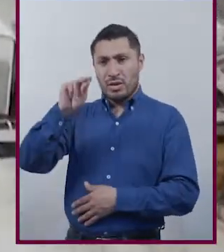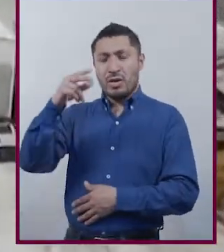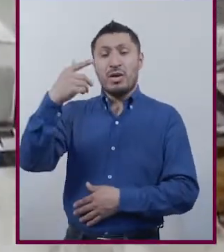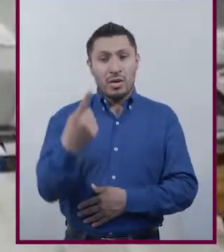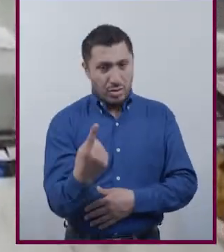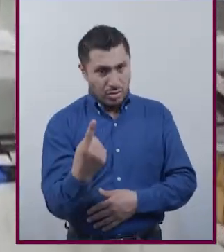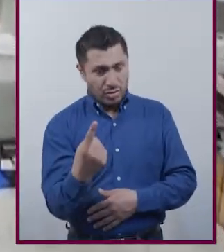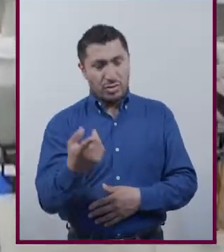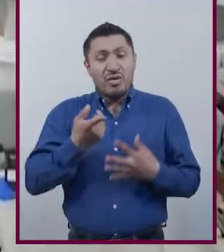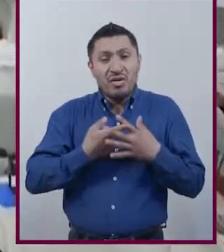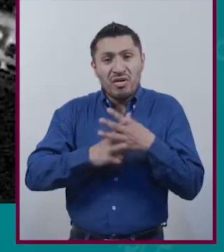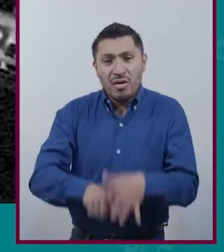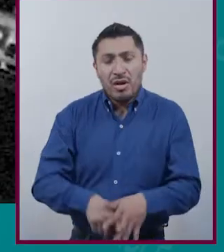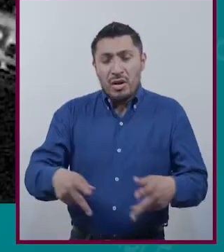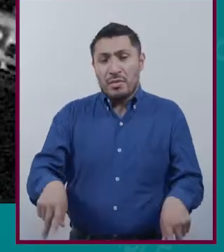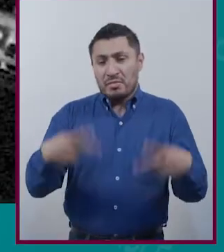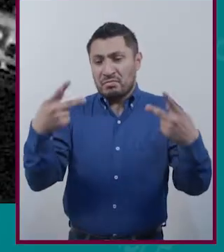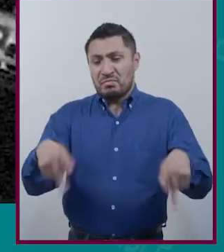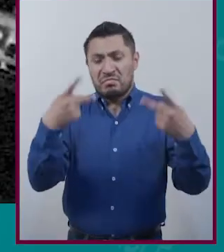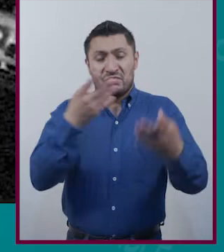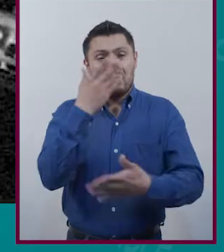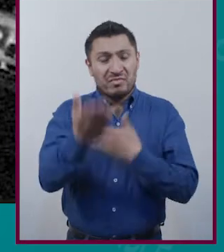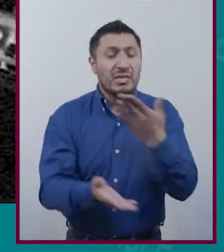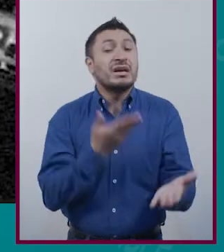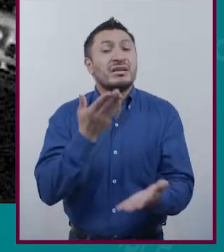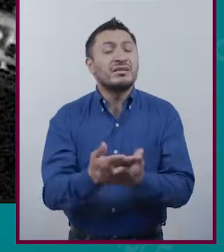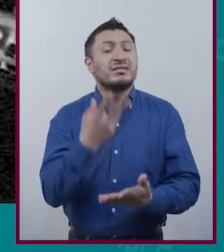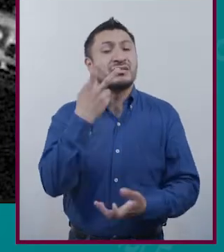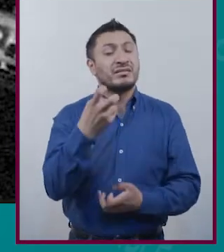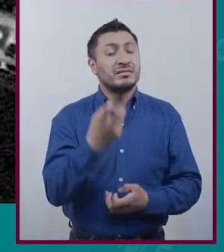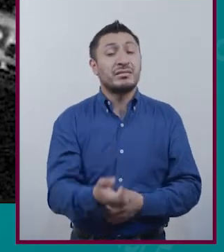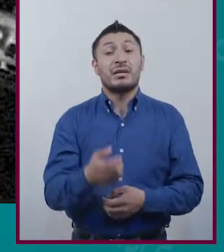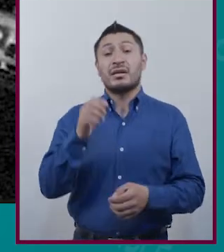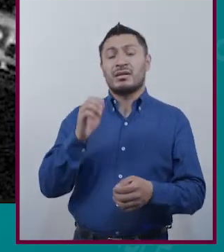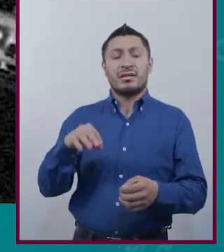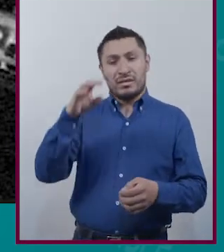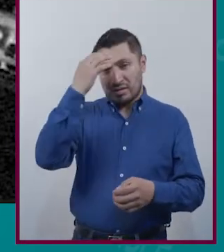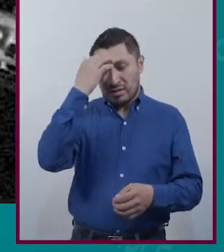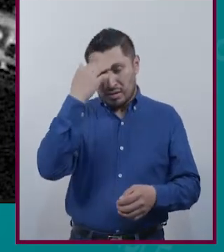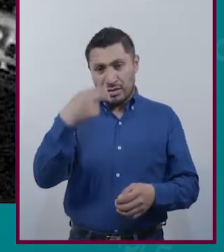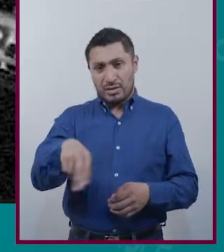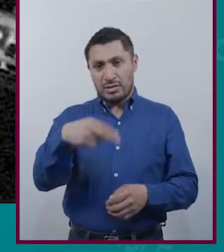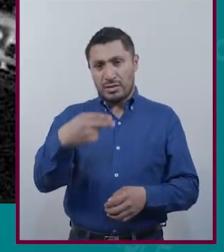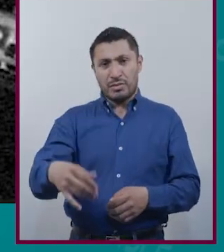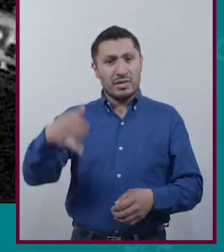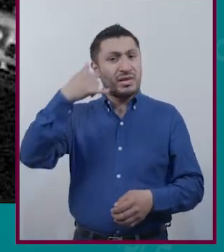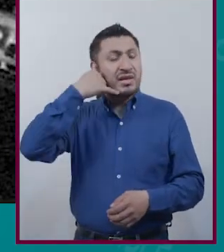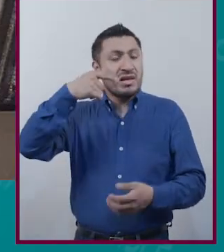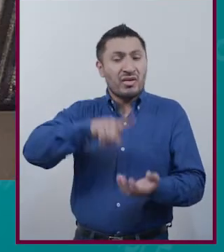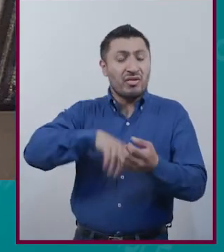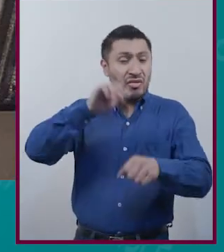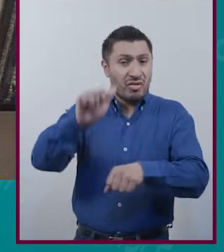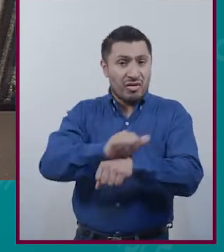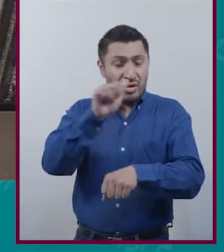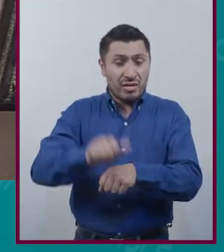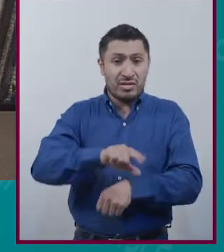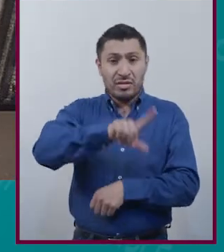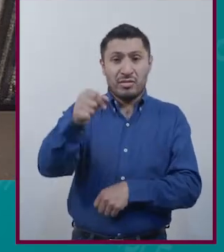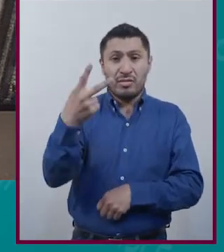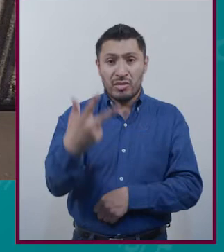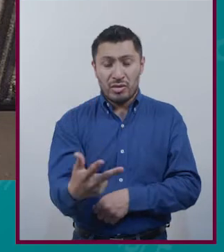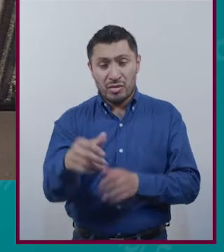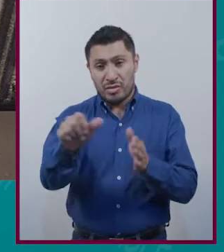1981 cuando se comenzó a comercializar este servicio, el cual fue conocido como teléfono en el auto. En 8 meses se